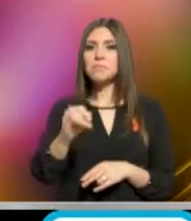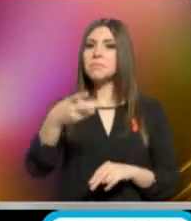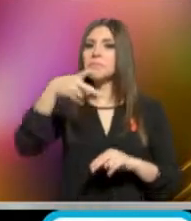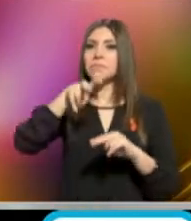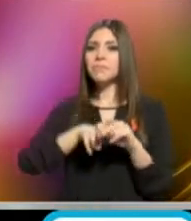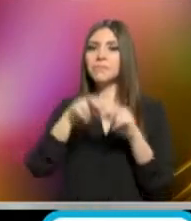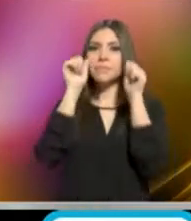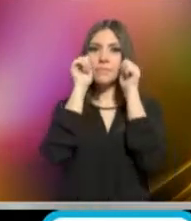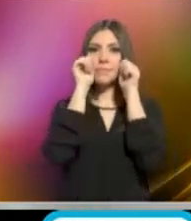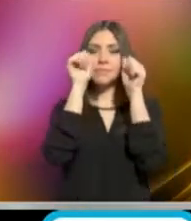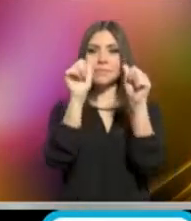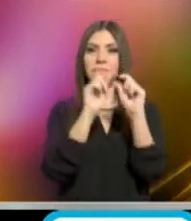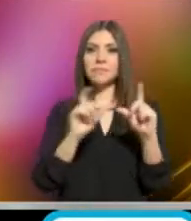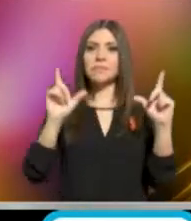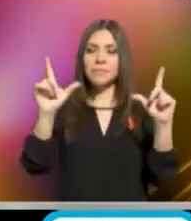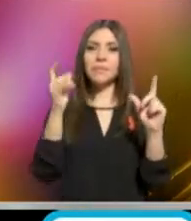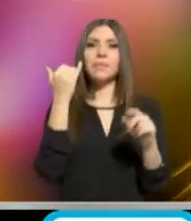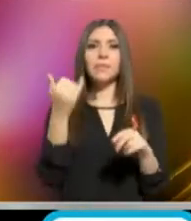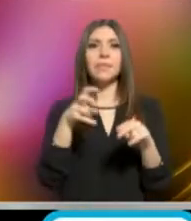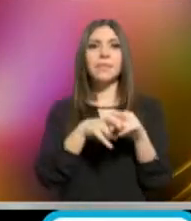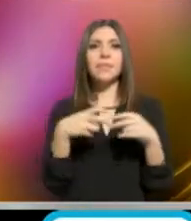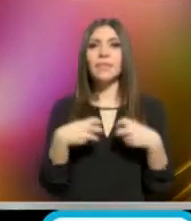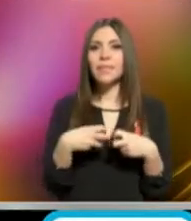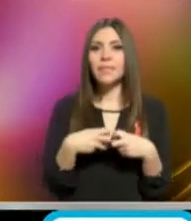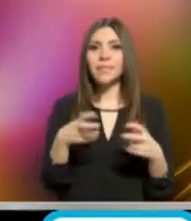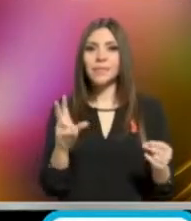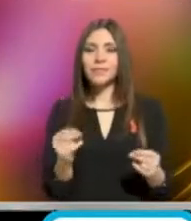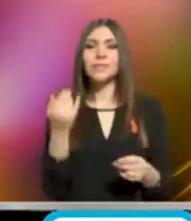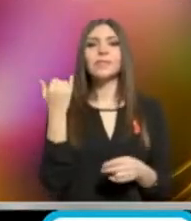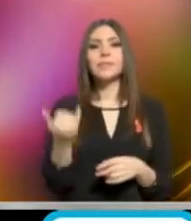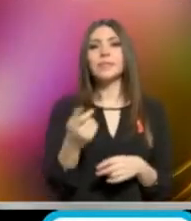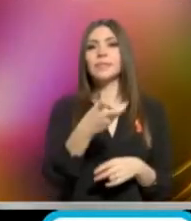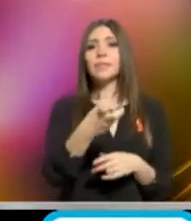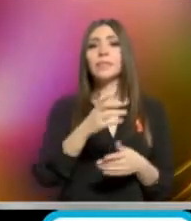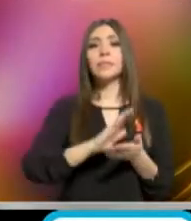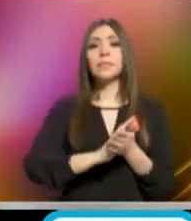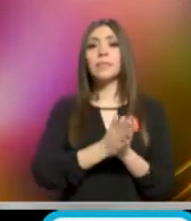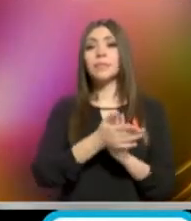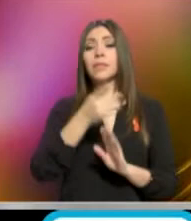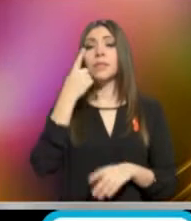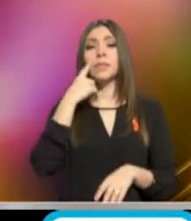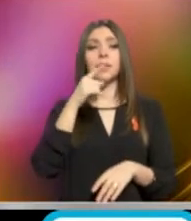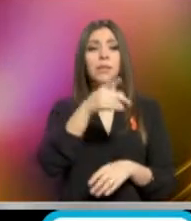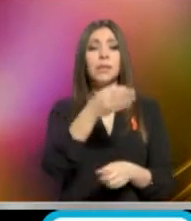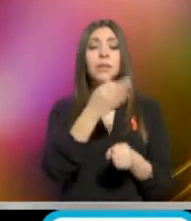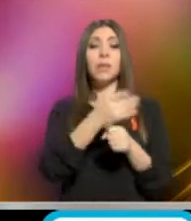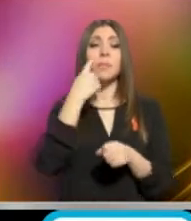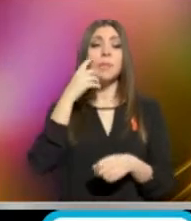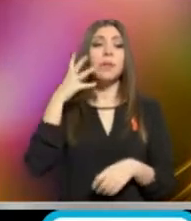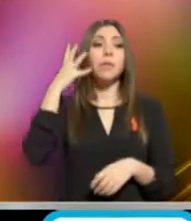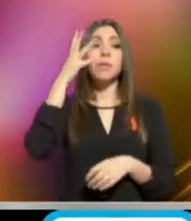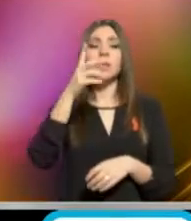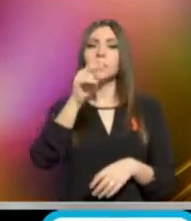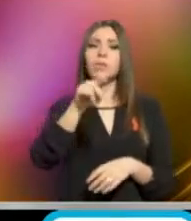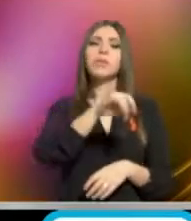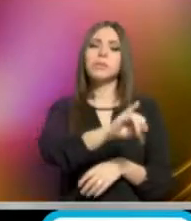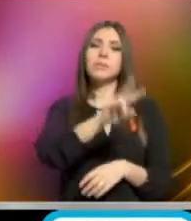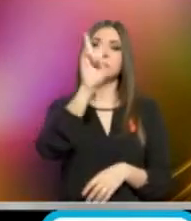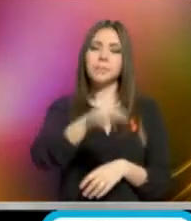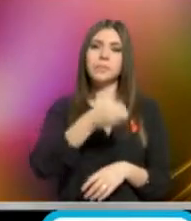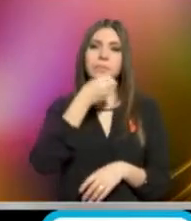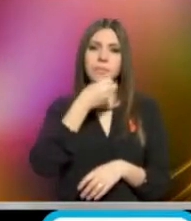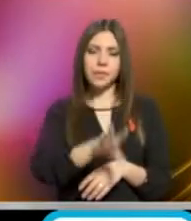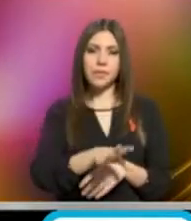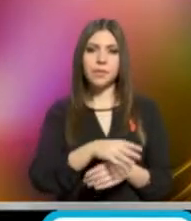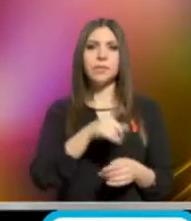en la Realmente orillita sucede. sentado, ¿no? Sí, Así de, sí. no, córrele. No se va a convertir en ningún clásico, se los digo desde ahora, pero de que esté entretenida, esté entretenida.